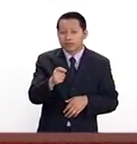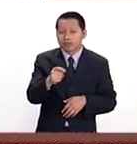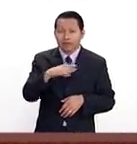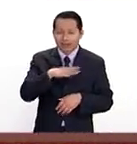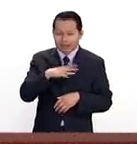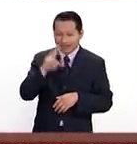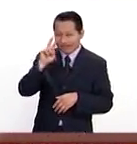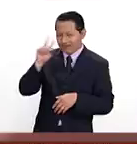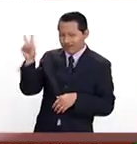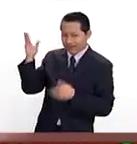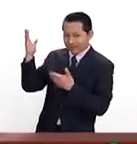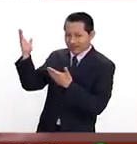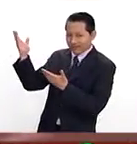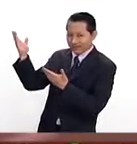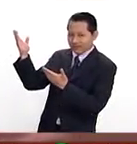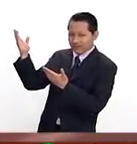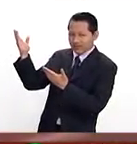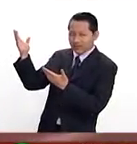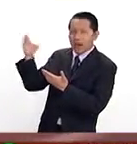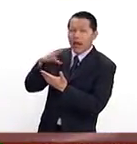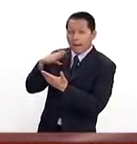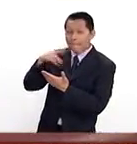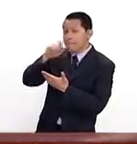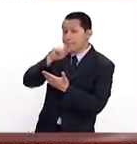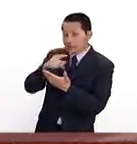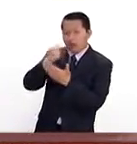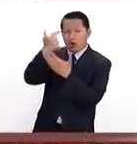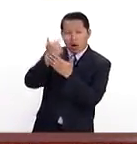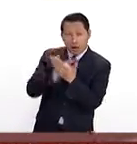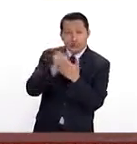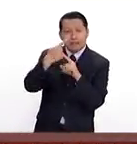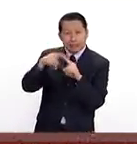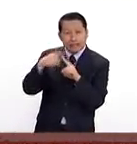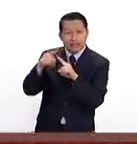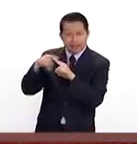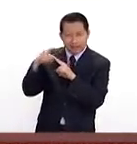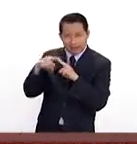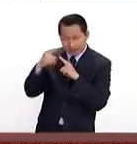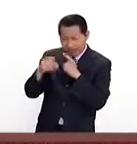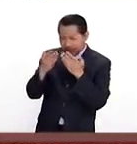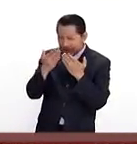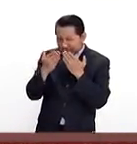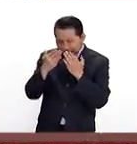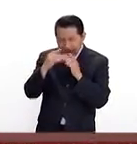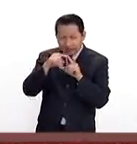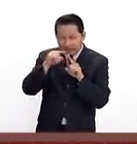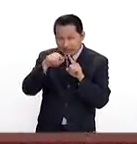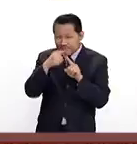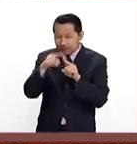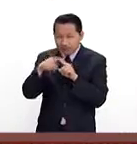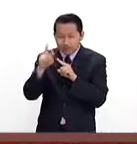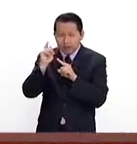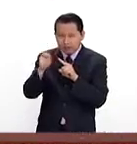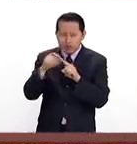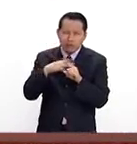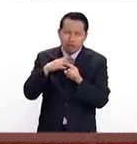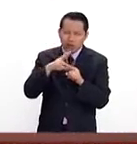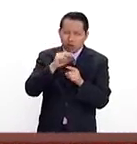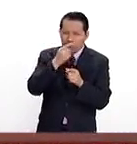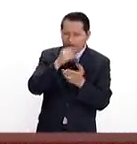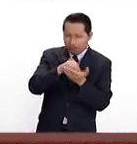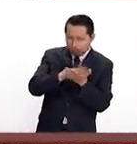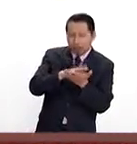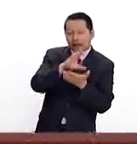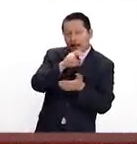Esta es la lista que pueden ver con las diferentes mediciones. Digamos, no se ve digamos la fuente, pero es